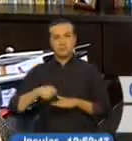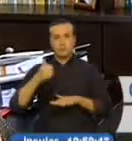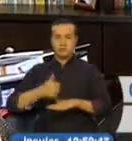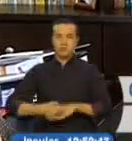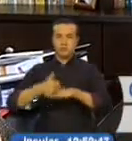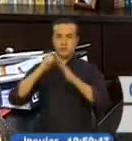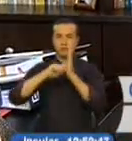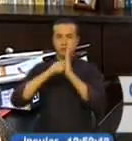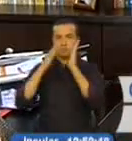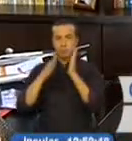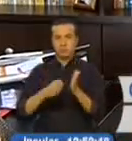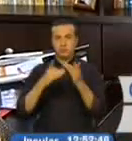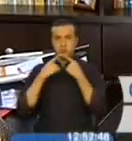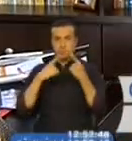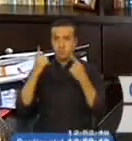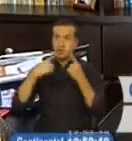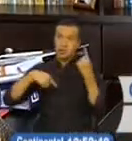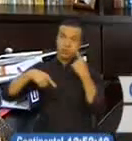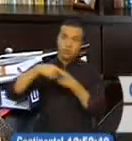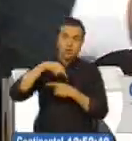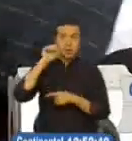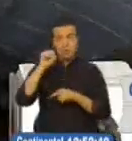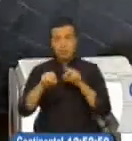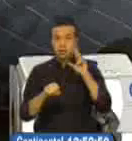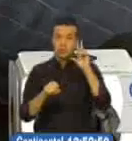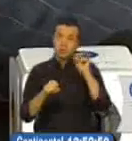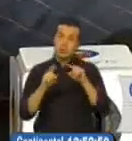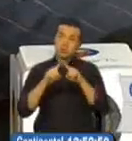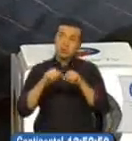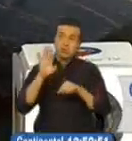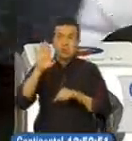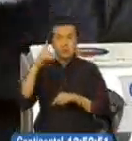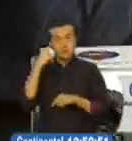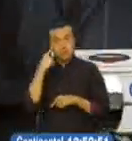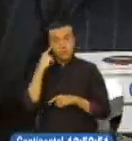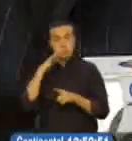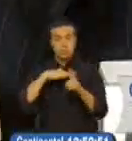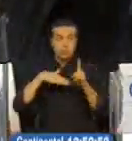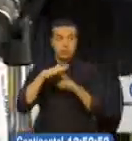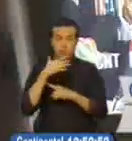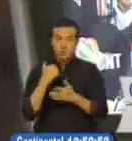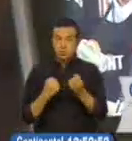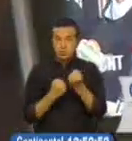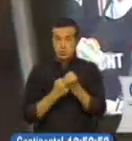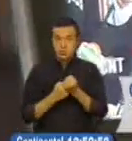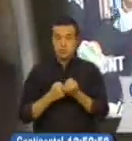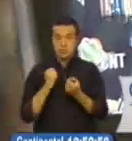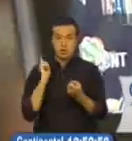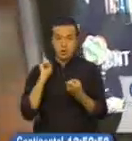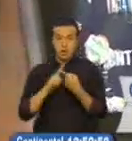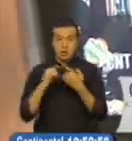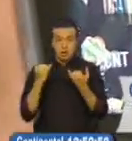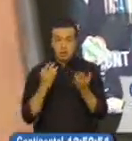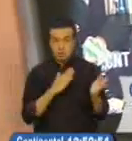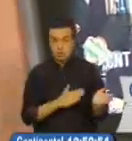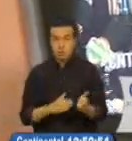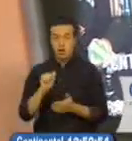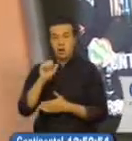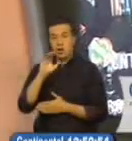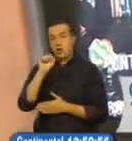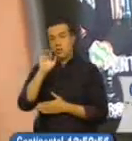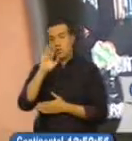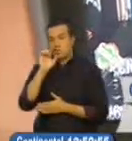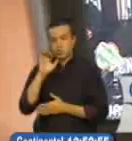de control, si retorna o no Pólit al país, dependerá que existan las condiciones para hacerlo. Hasta tanto, Acosta lo